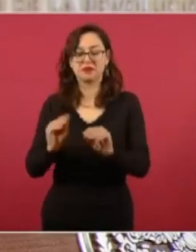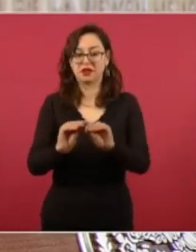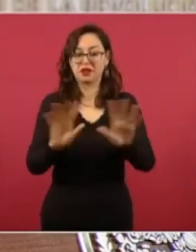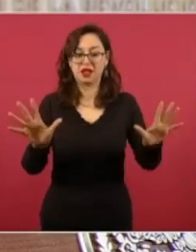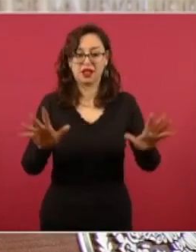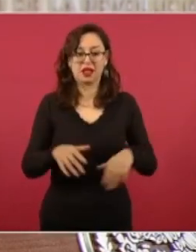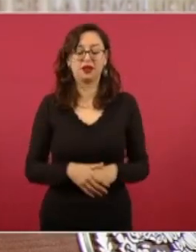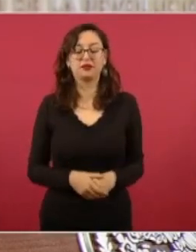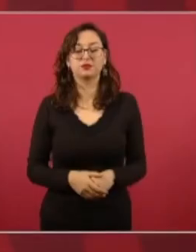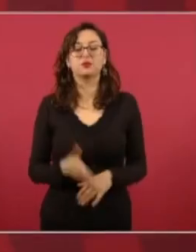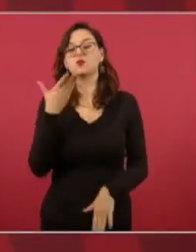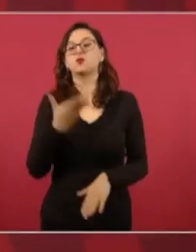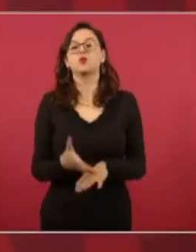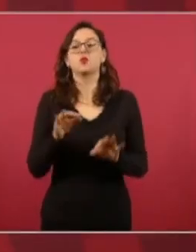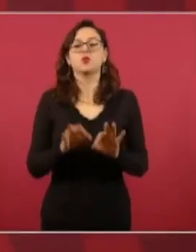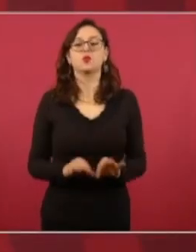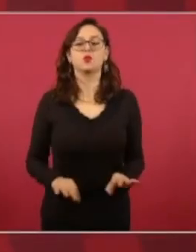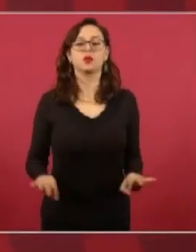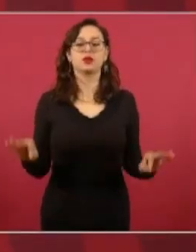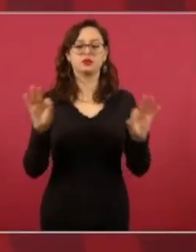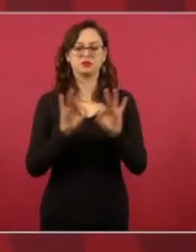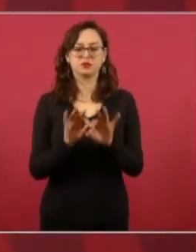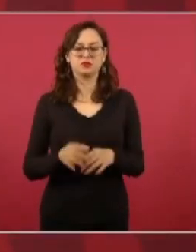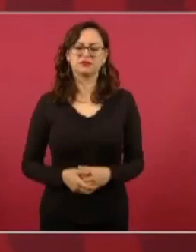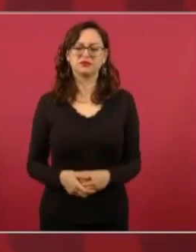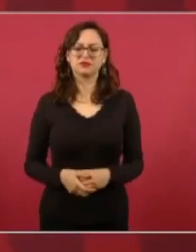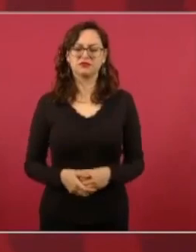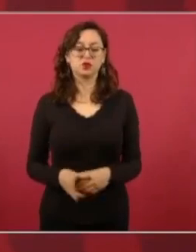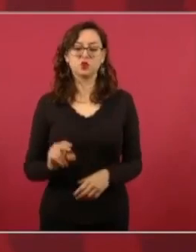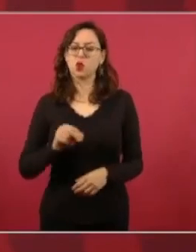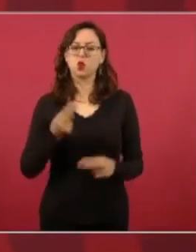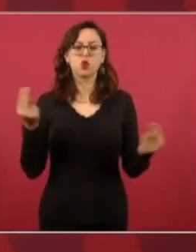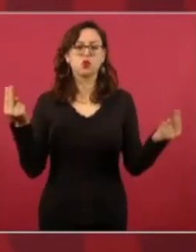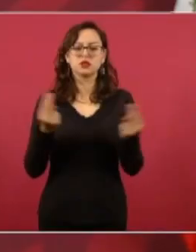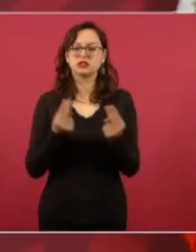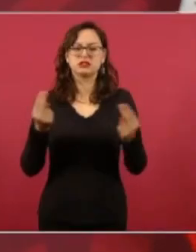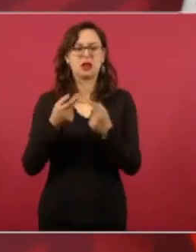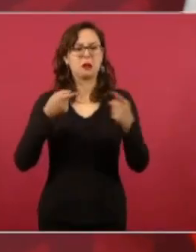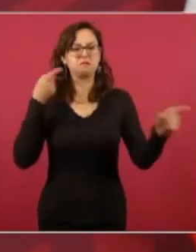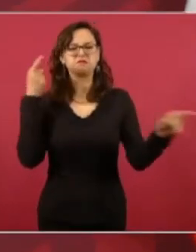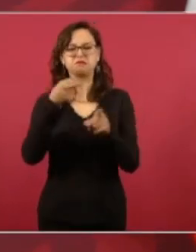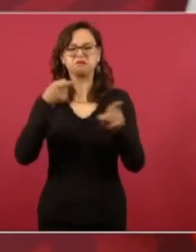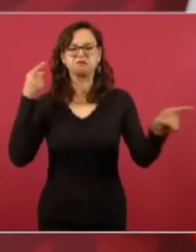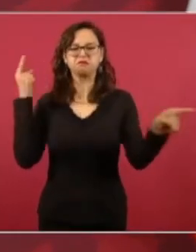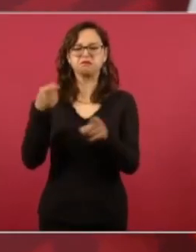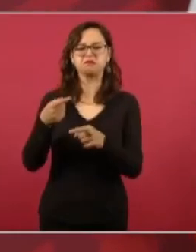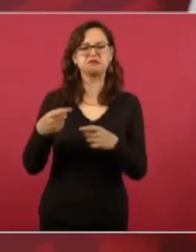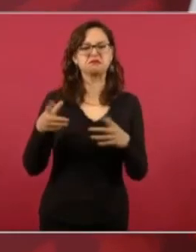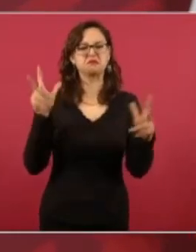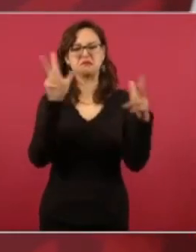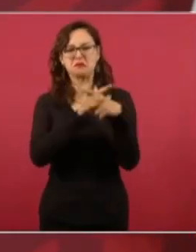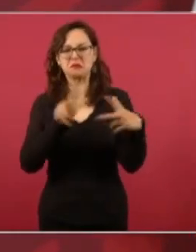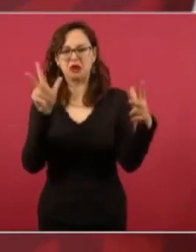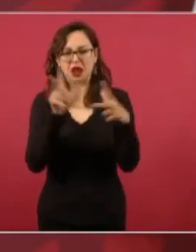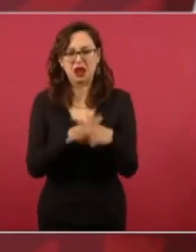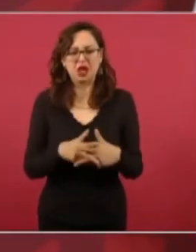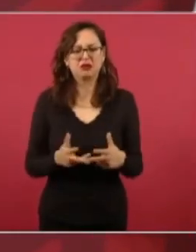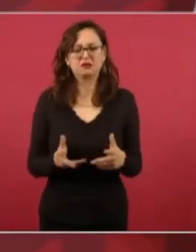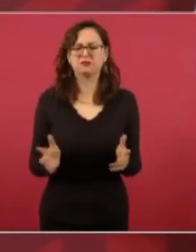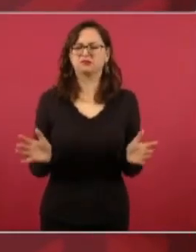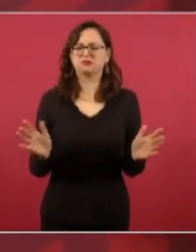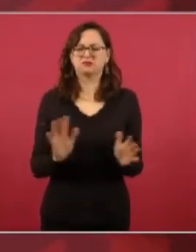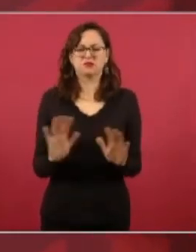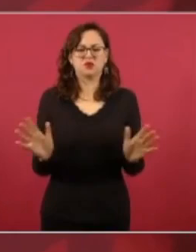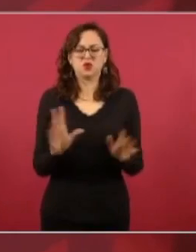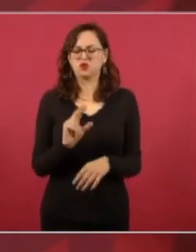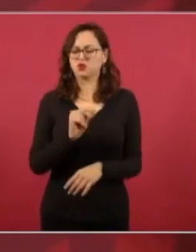Y no agredirnos, no pelearnos. Los debates en las redes,